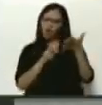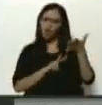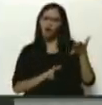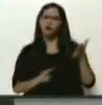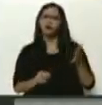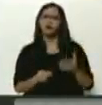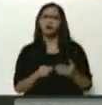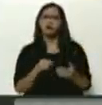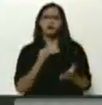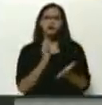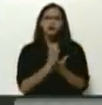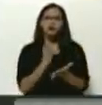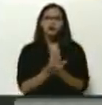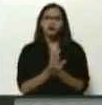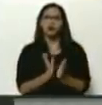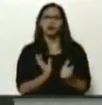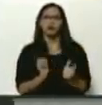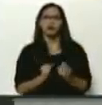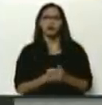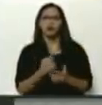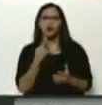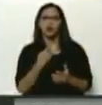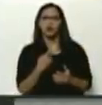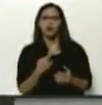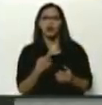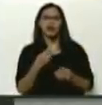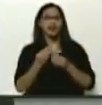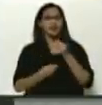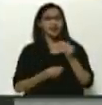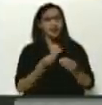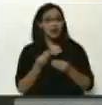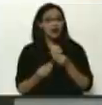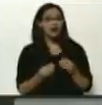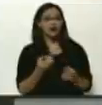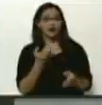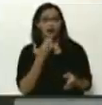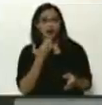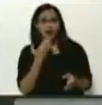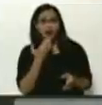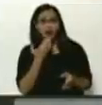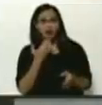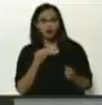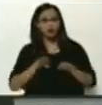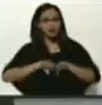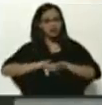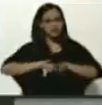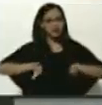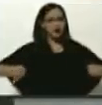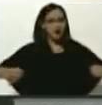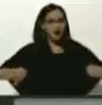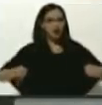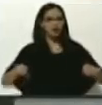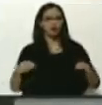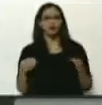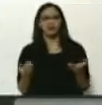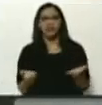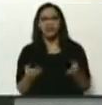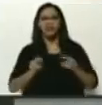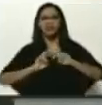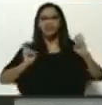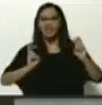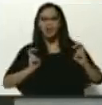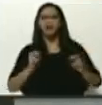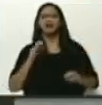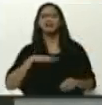yo siempre, lo que siempre he dicho, el que haga análisis separado del contexto al cual estamos viviendo,